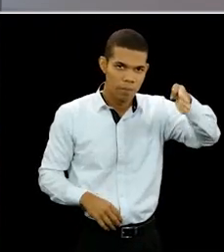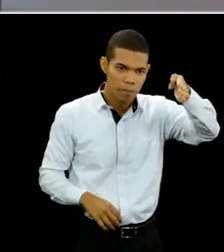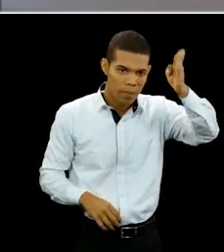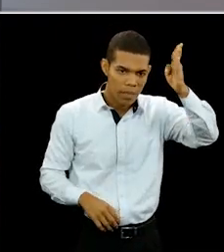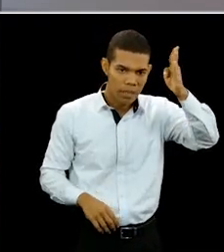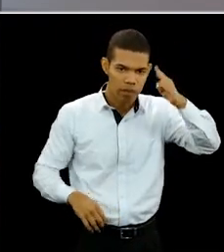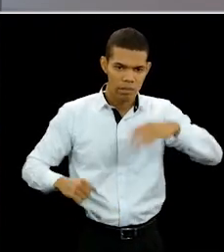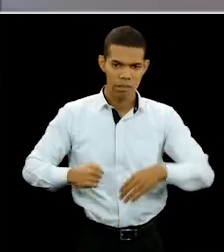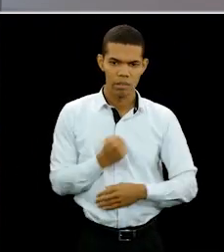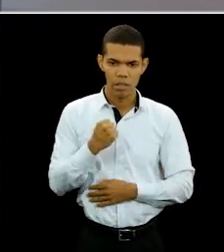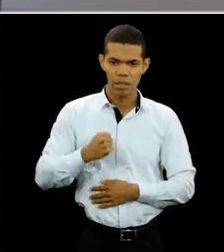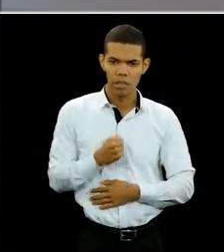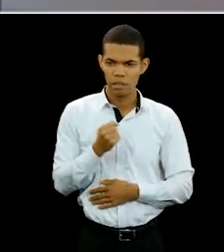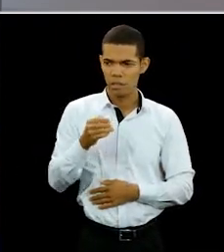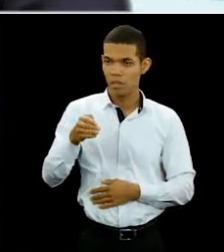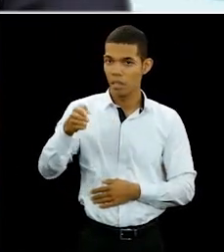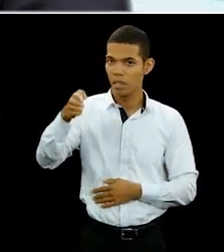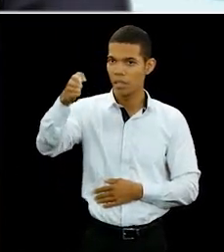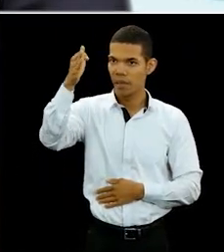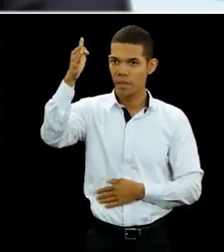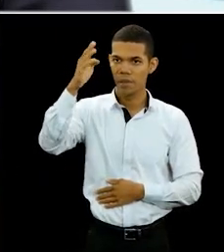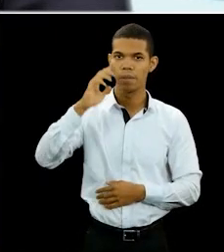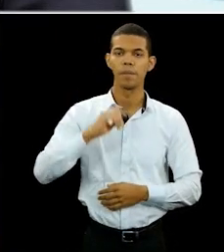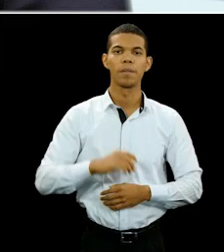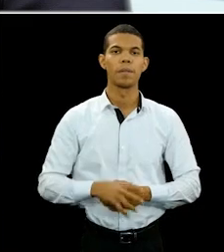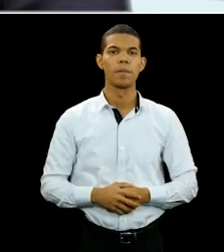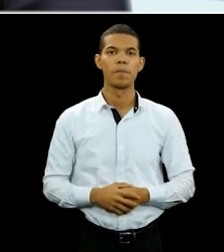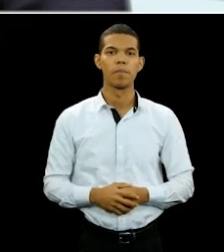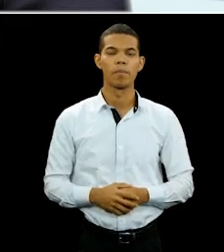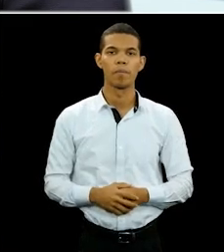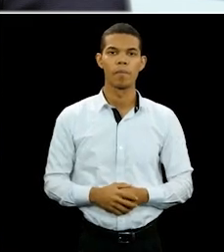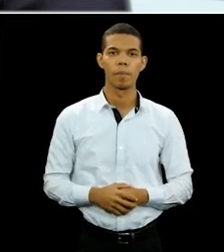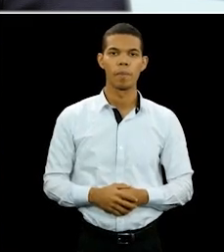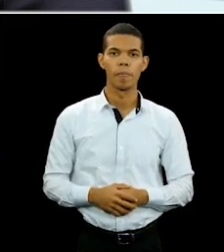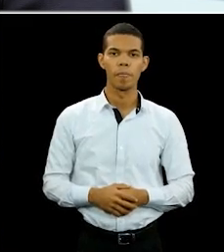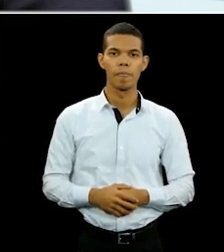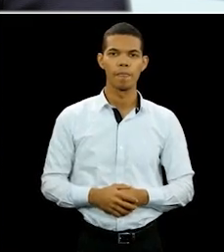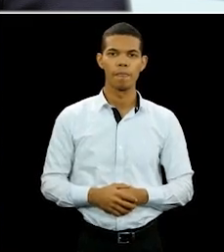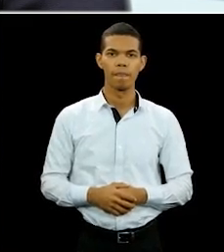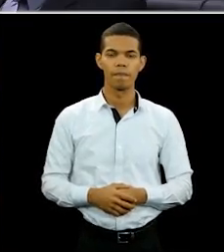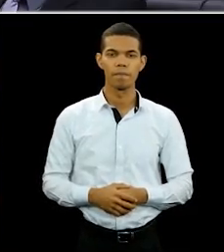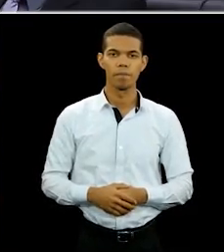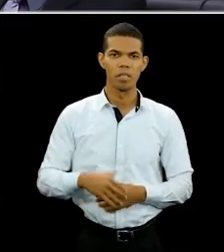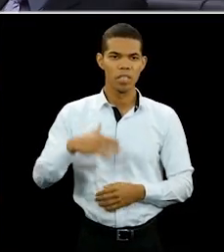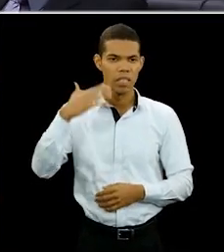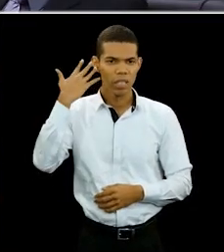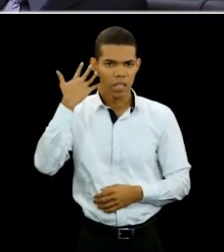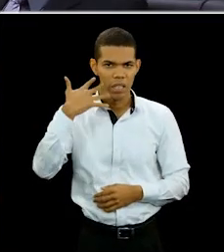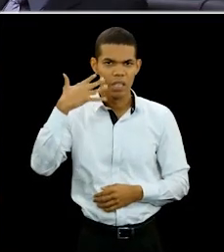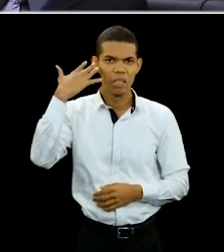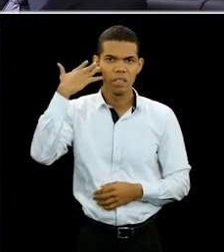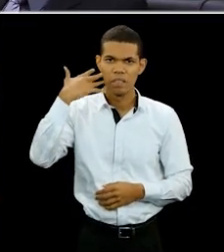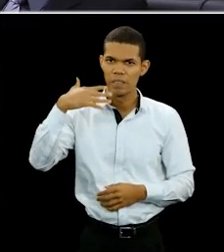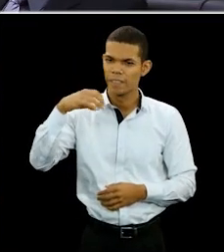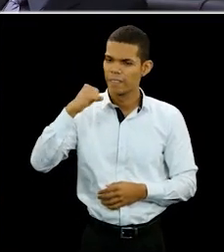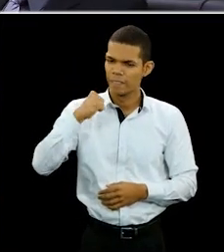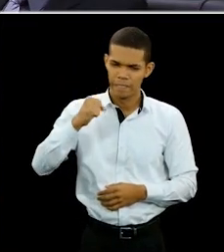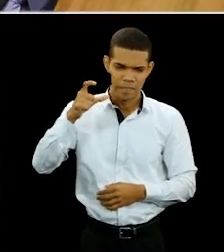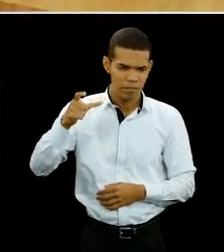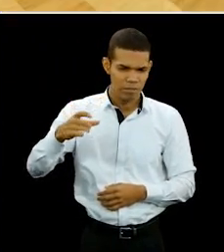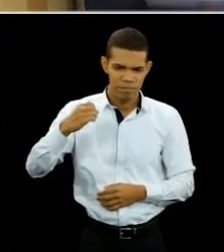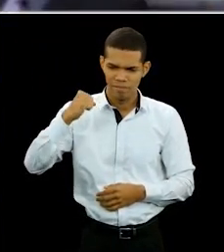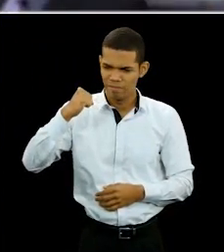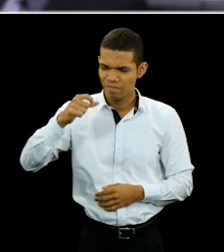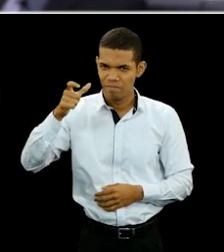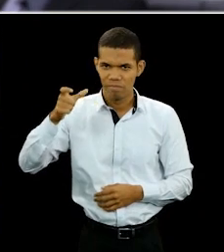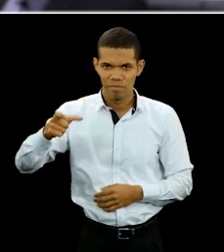son mayores cada vez sube el grado de abominación cada vez correcto pero cómo fue que el profeta lo